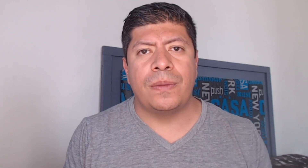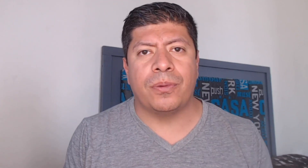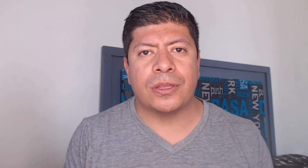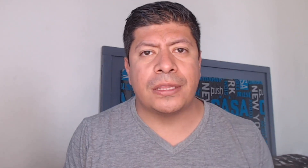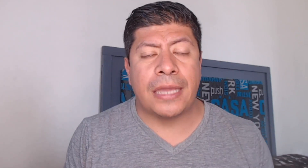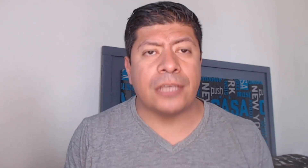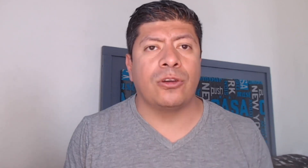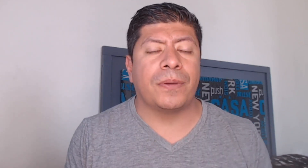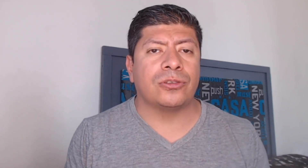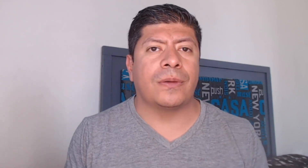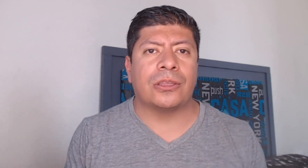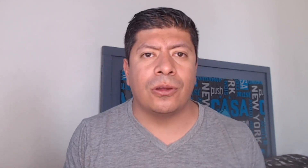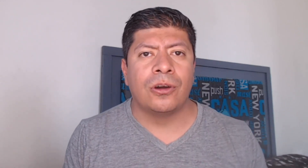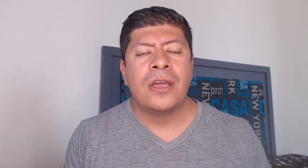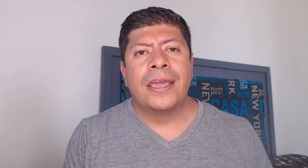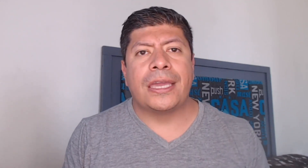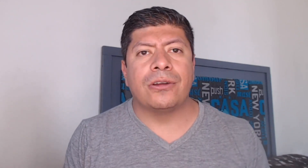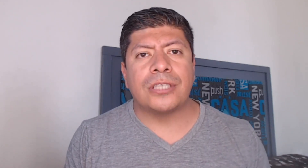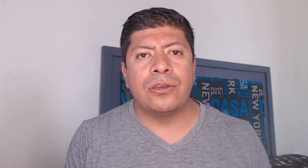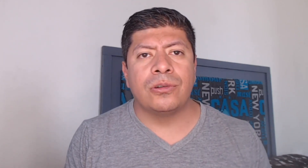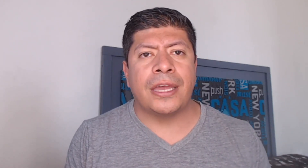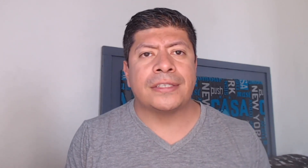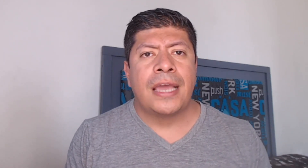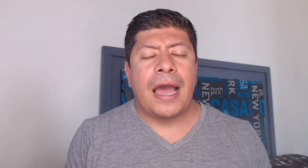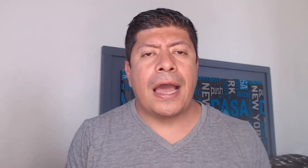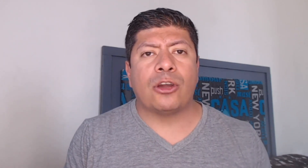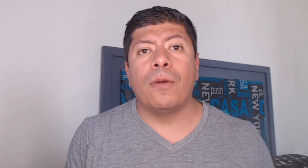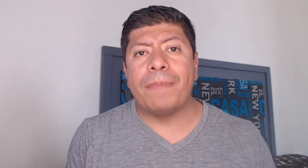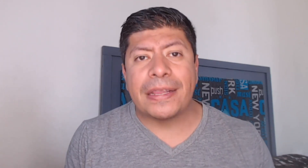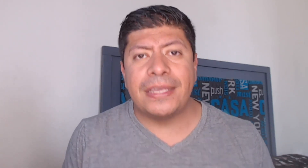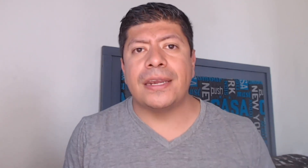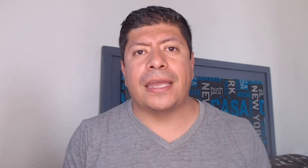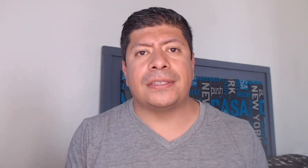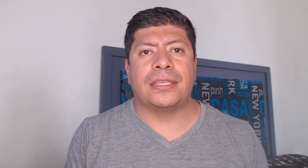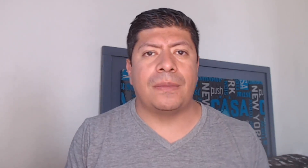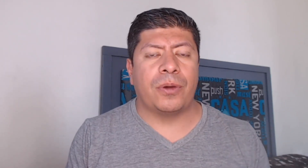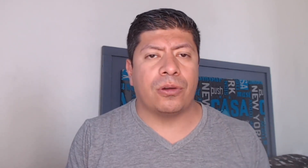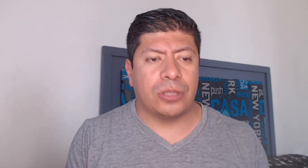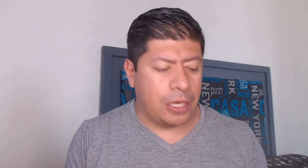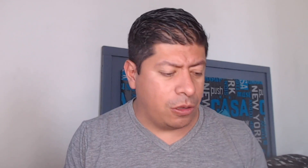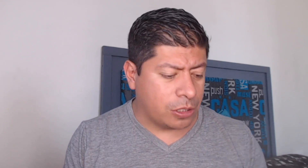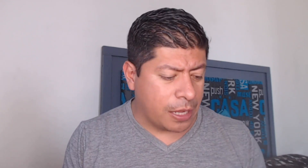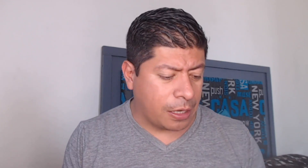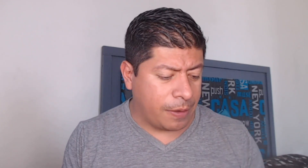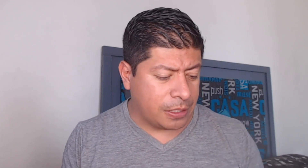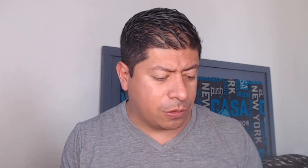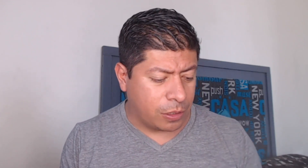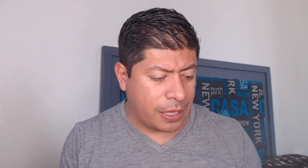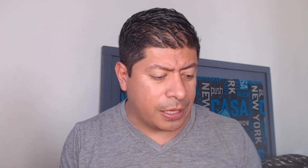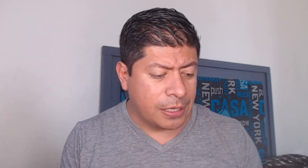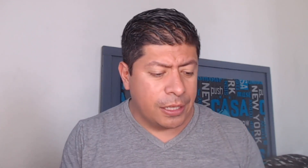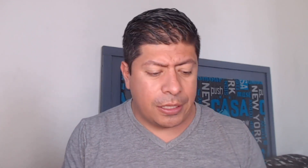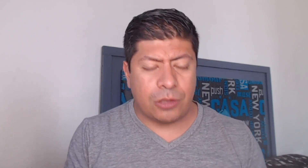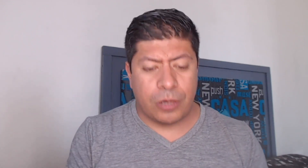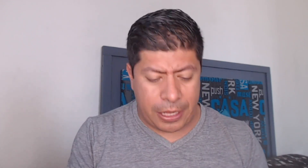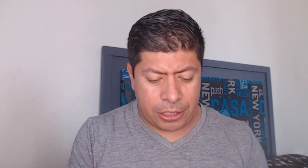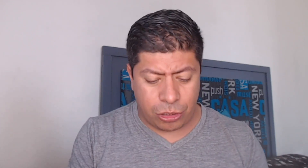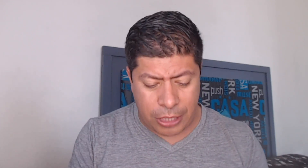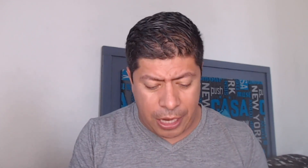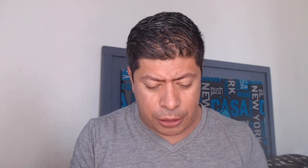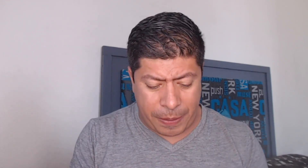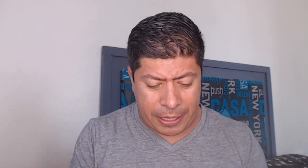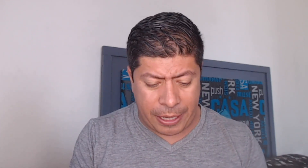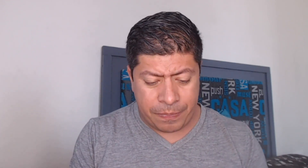muy, muy importante eso, pero sobre todo que nos ayudes a compartir este tipo de contenidos a través de tus